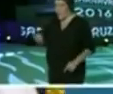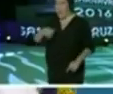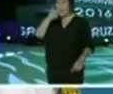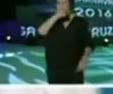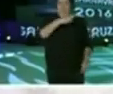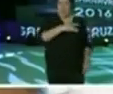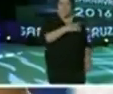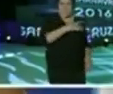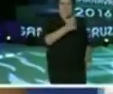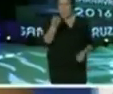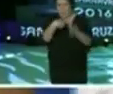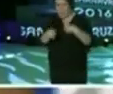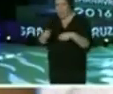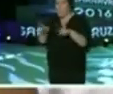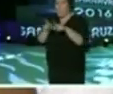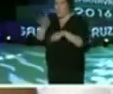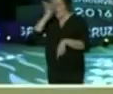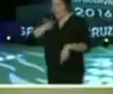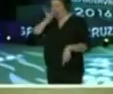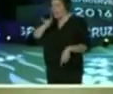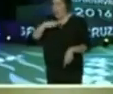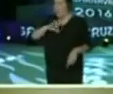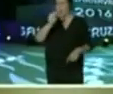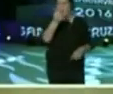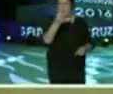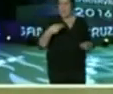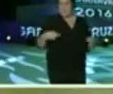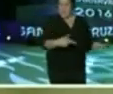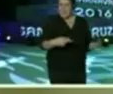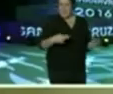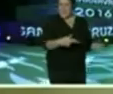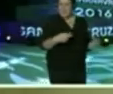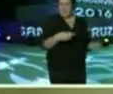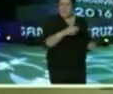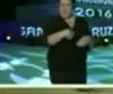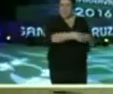Huachinches. Podrá recuperar todo su dinero que perdió jugando al envite.